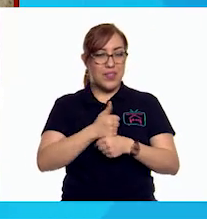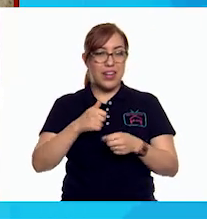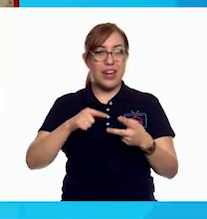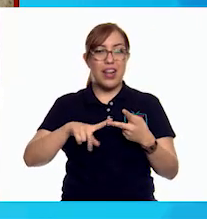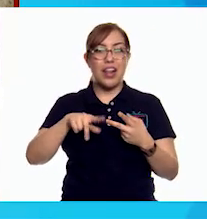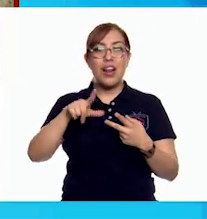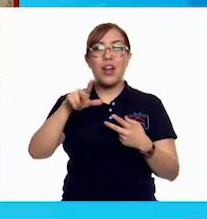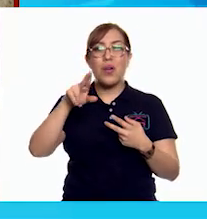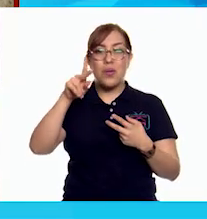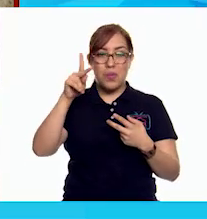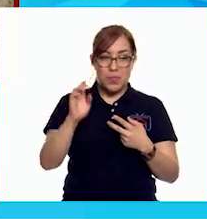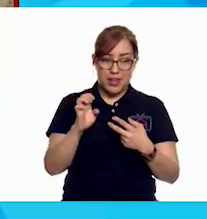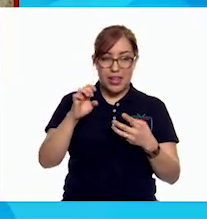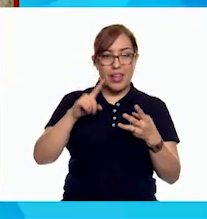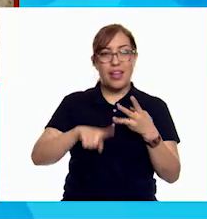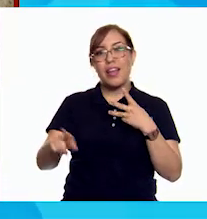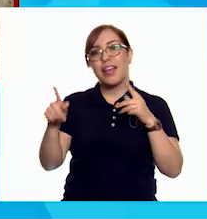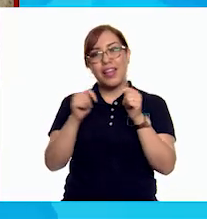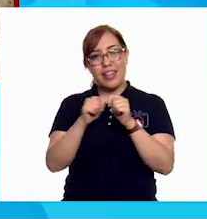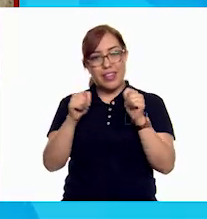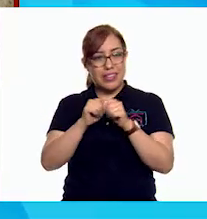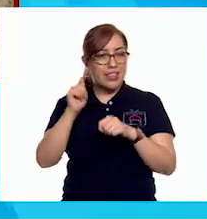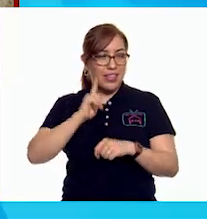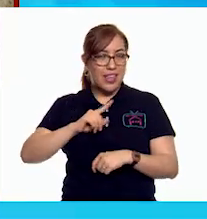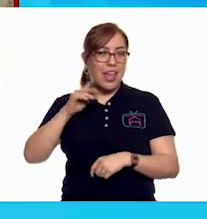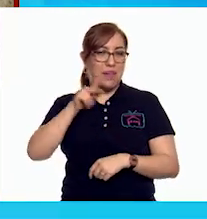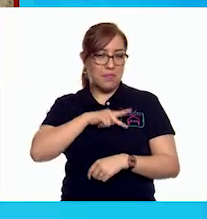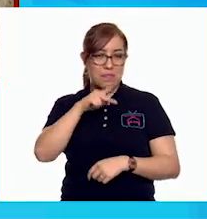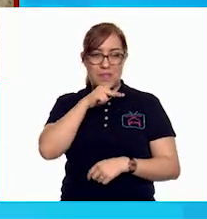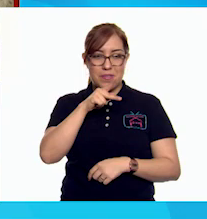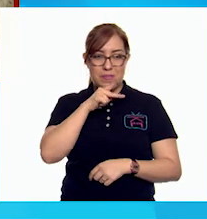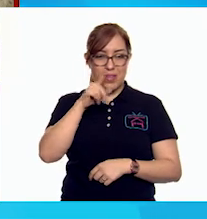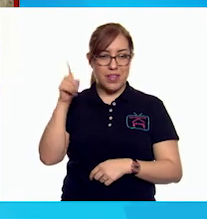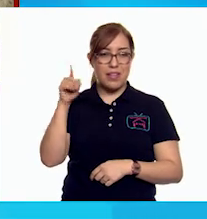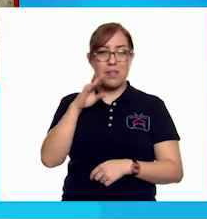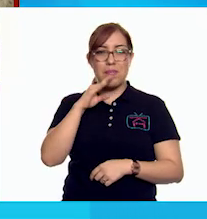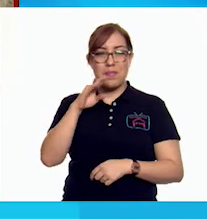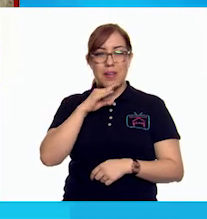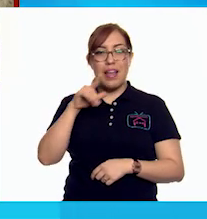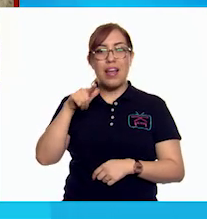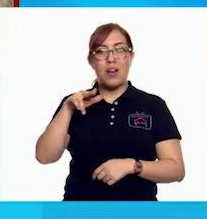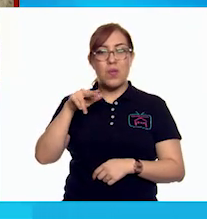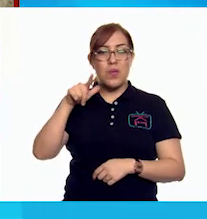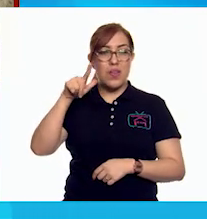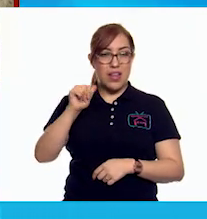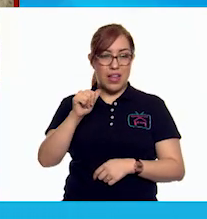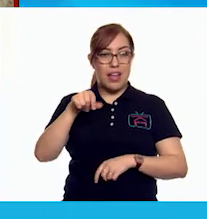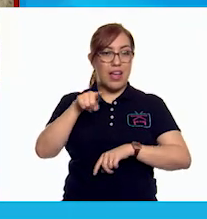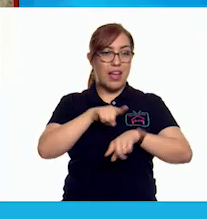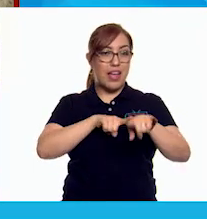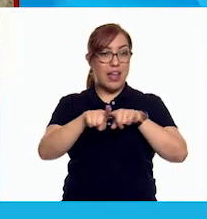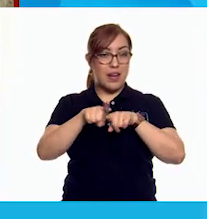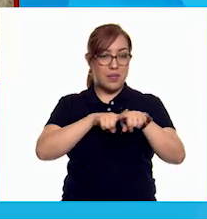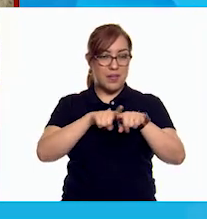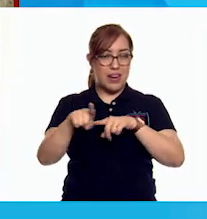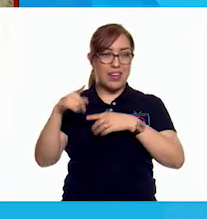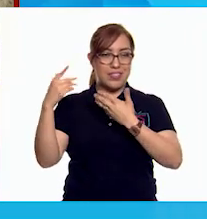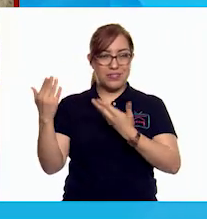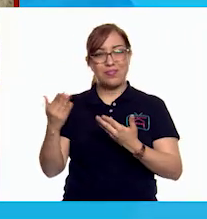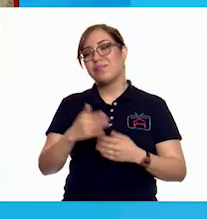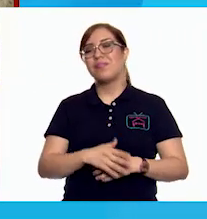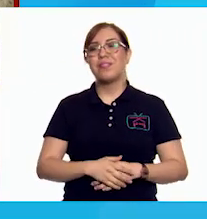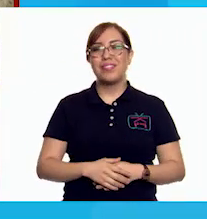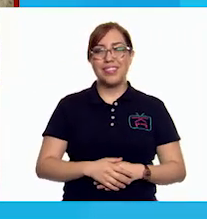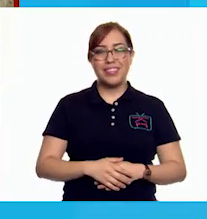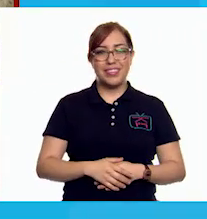tía Juanita. Mi papá Nicolás. Mi mamá Lula. Y nuestro hermanito Dirjui, que quiere